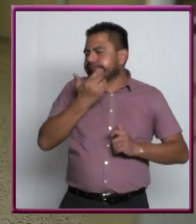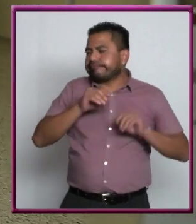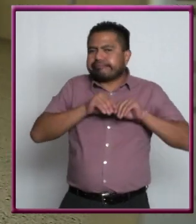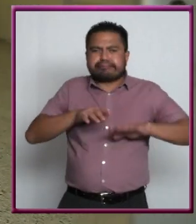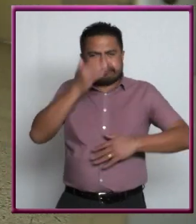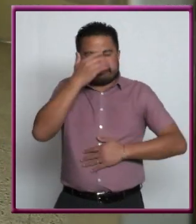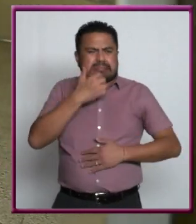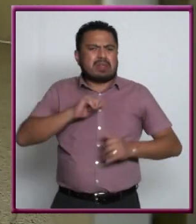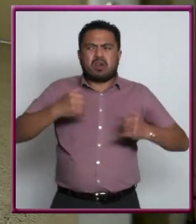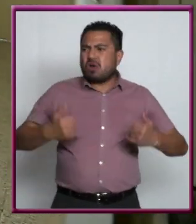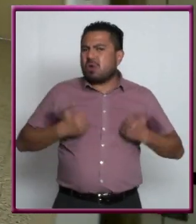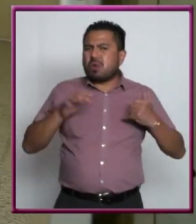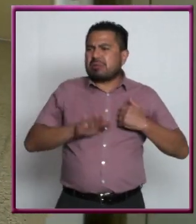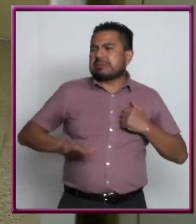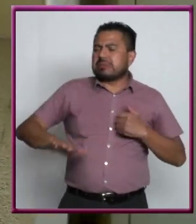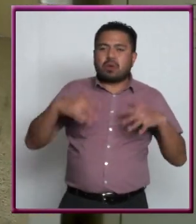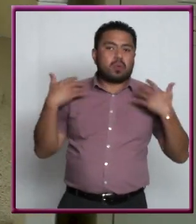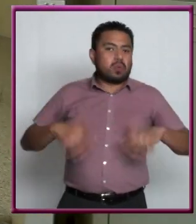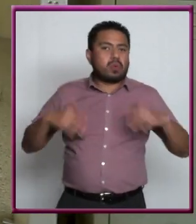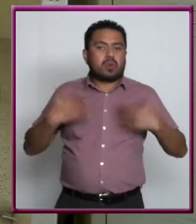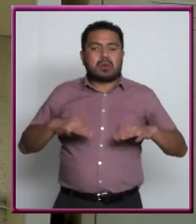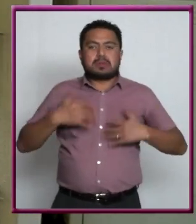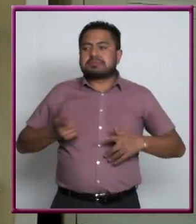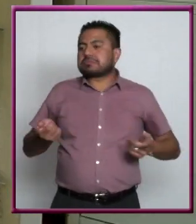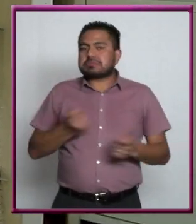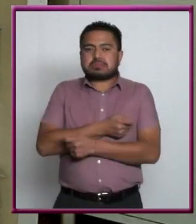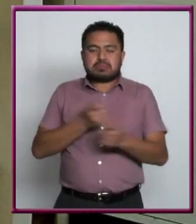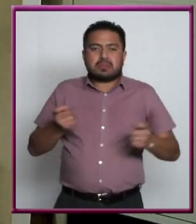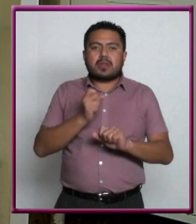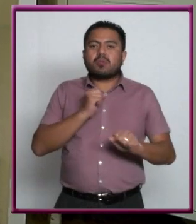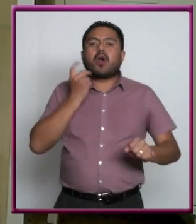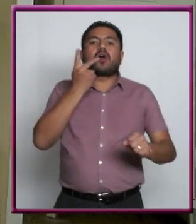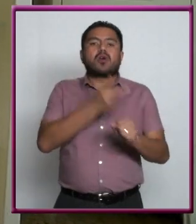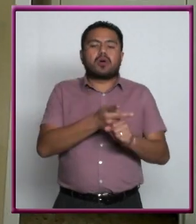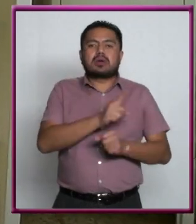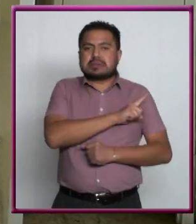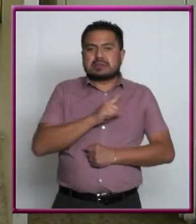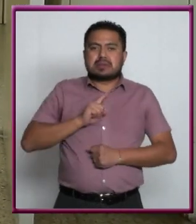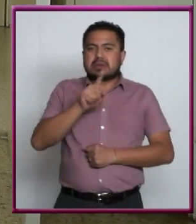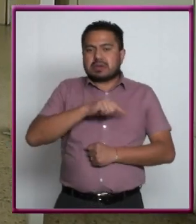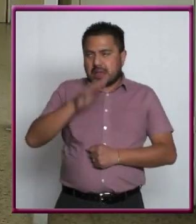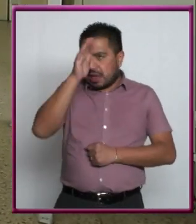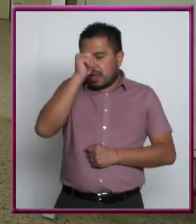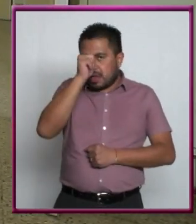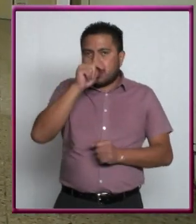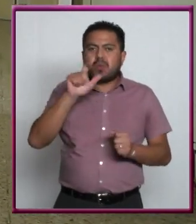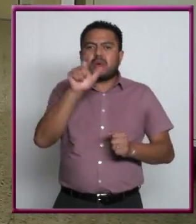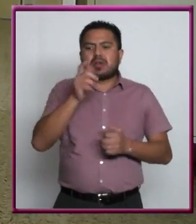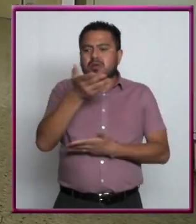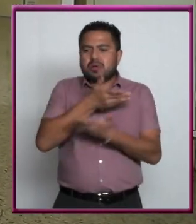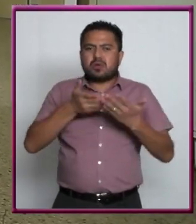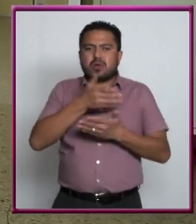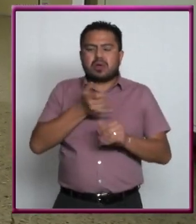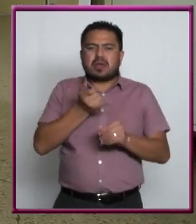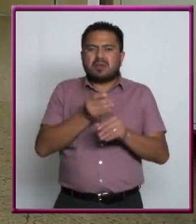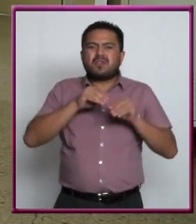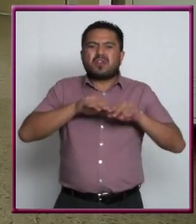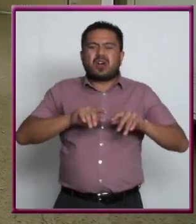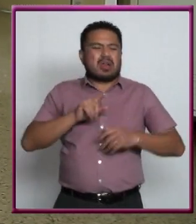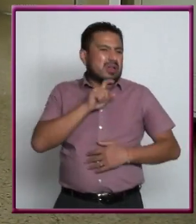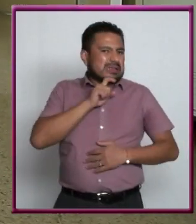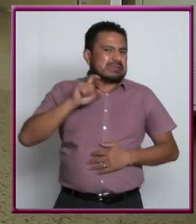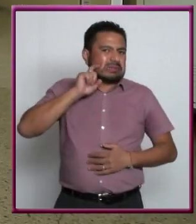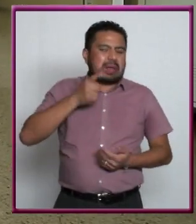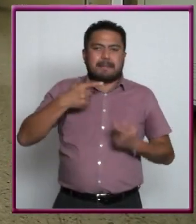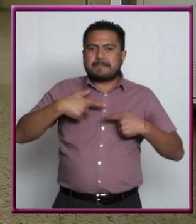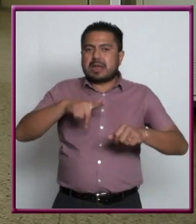práctica se ha popularizado mucho entre miles de jóvenes y aunque implica un intercambio voluntario, debemos recordar que cuando